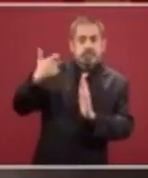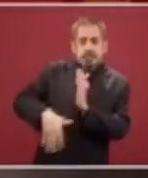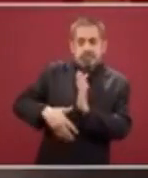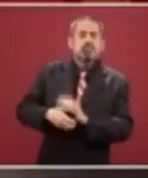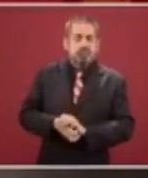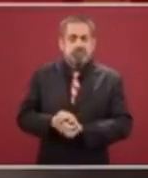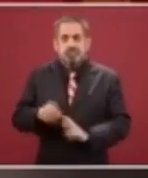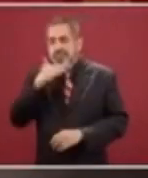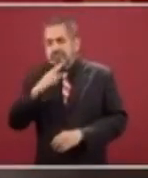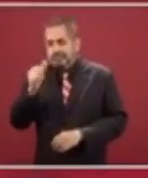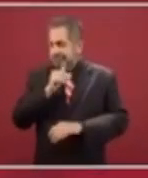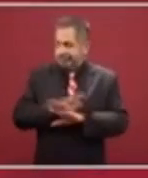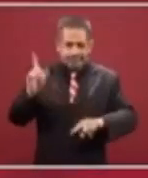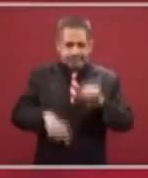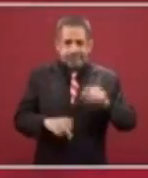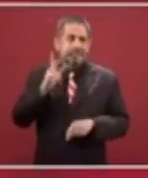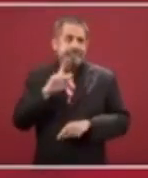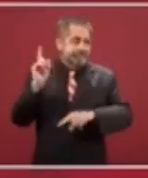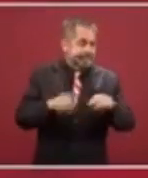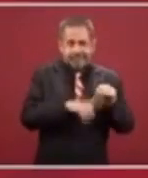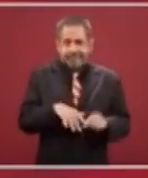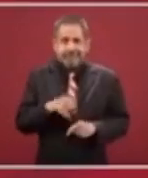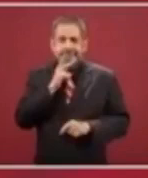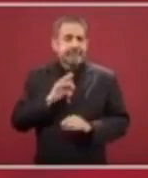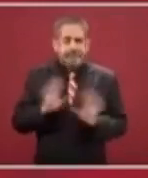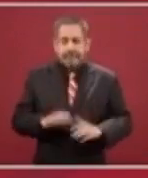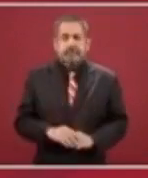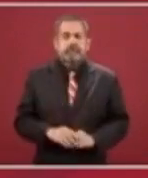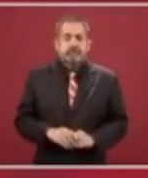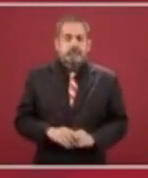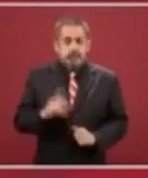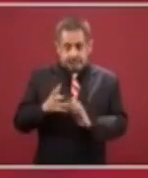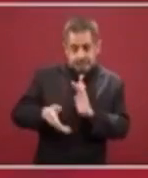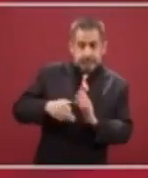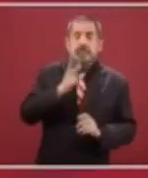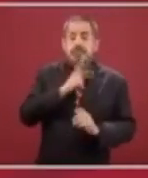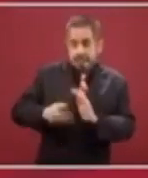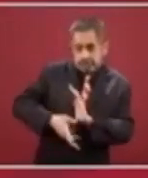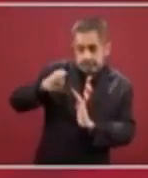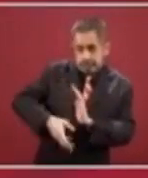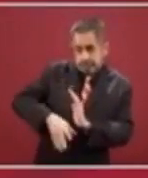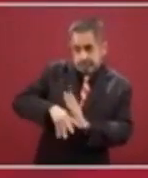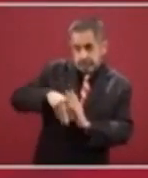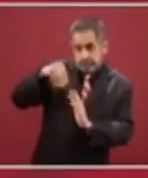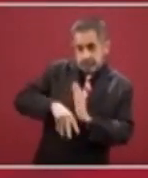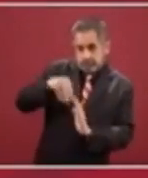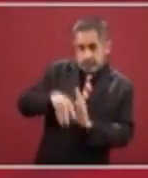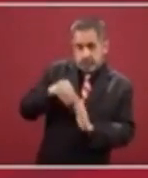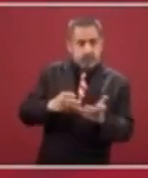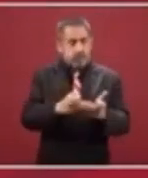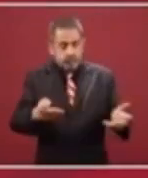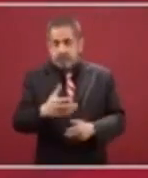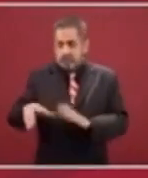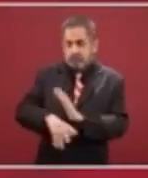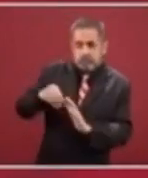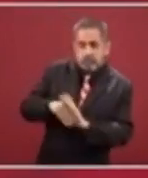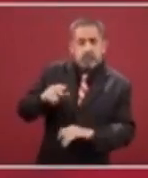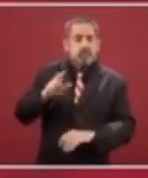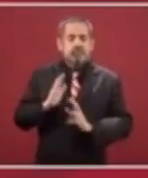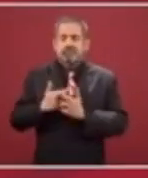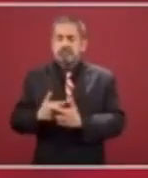costos, porque ya no hay corrupción en Pemex. Estamos extrayendo petróleo de campos, de tierra, en donde nos está